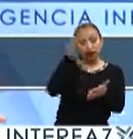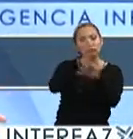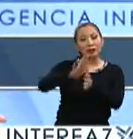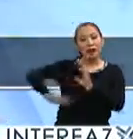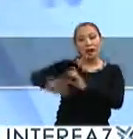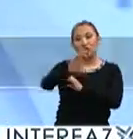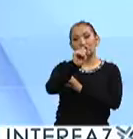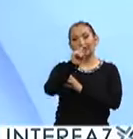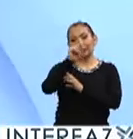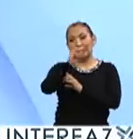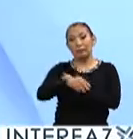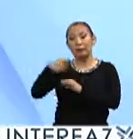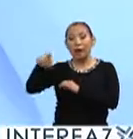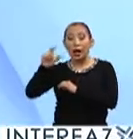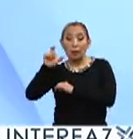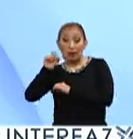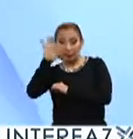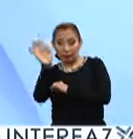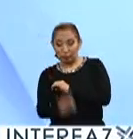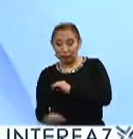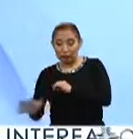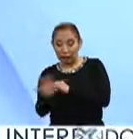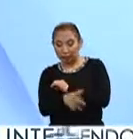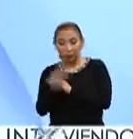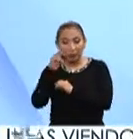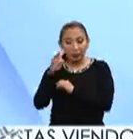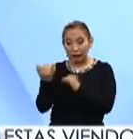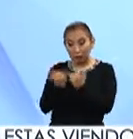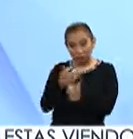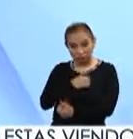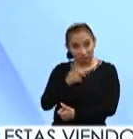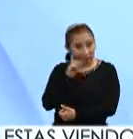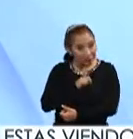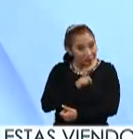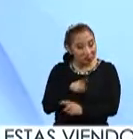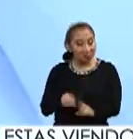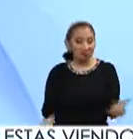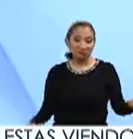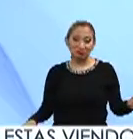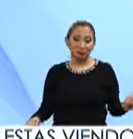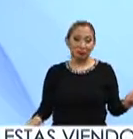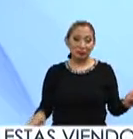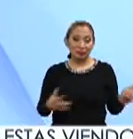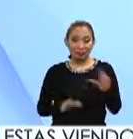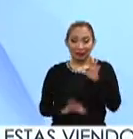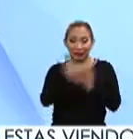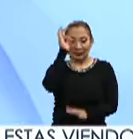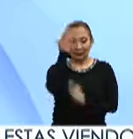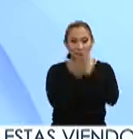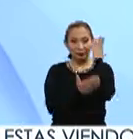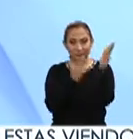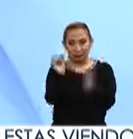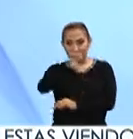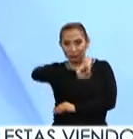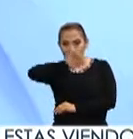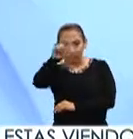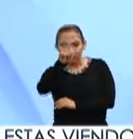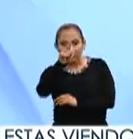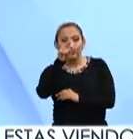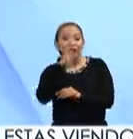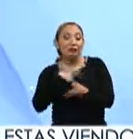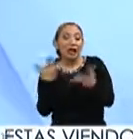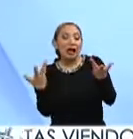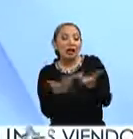campos STEM, pero menos del 20% esperan lo mismo de sus hijas. Aunque la elección de los estudios o profesión